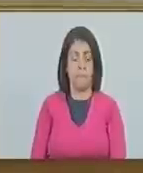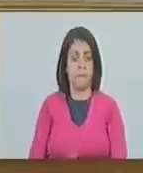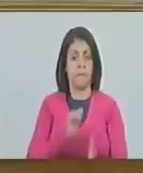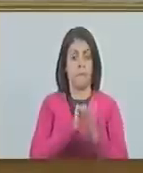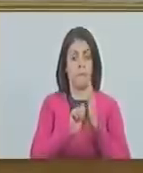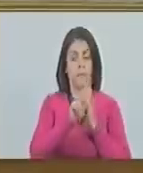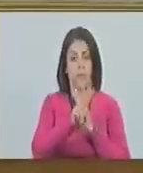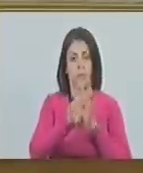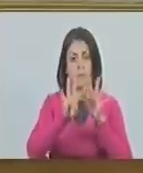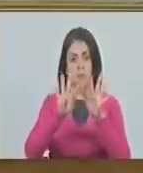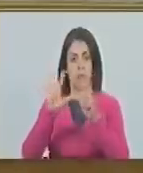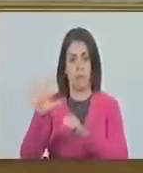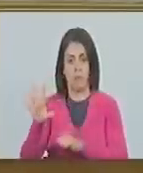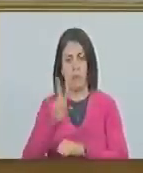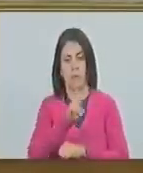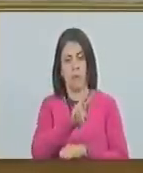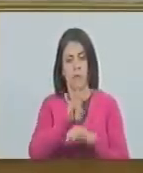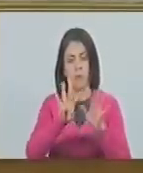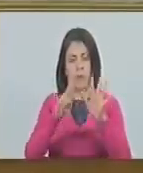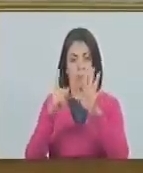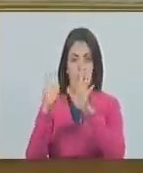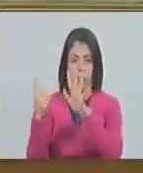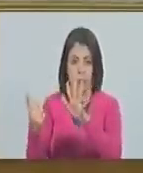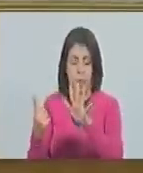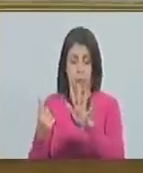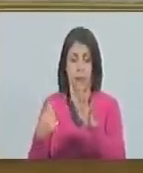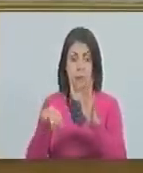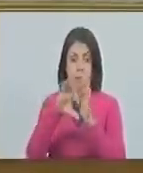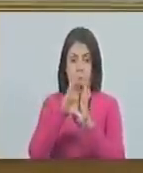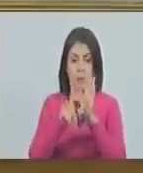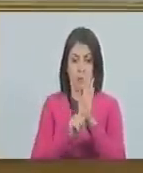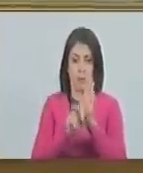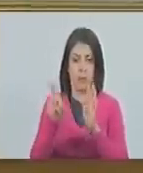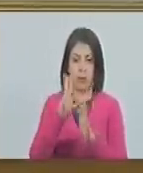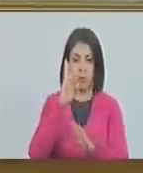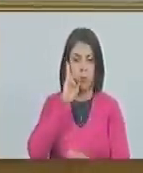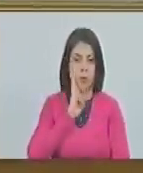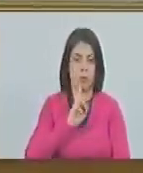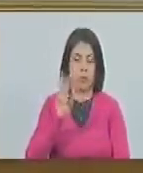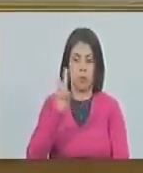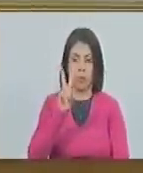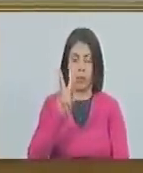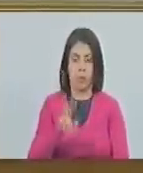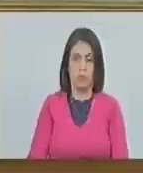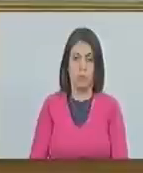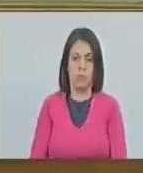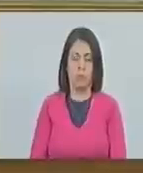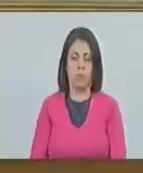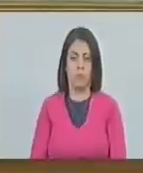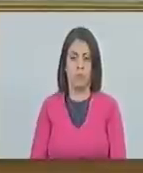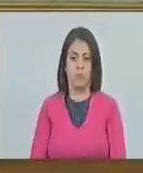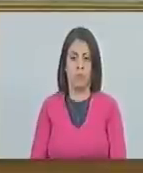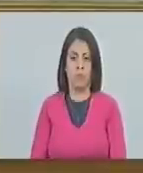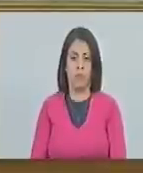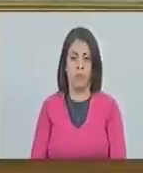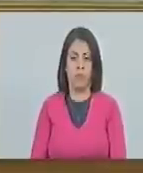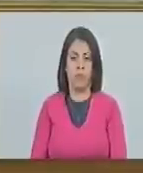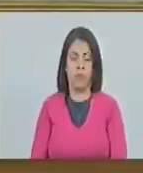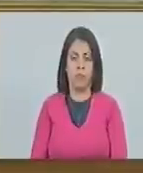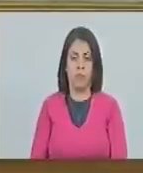artículos 295 y 296 de la Constitución de la República Bolivariana de